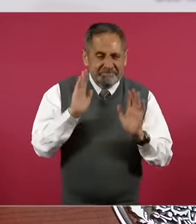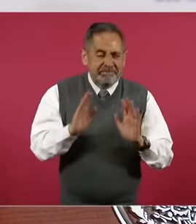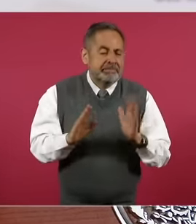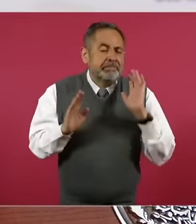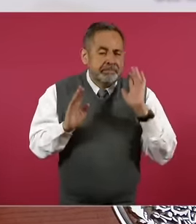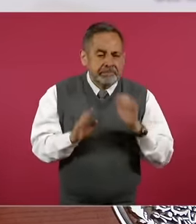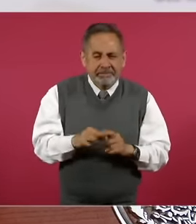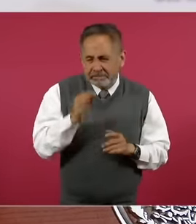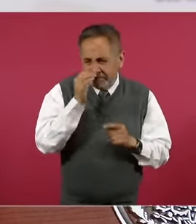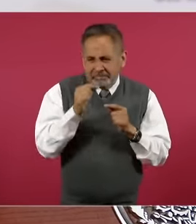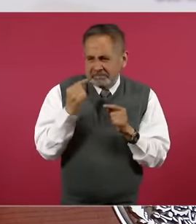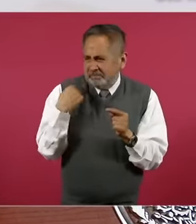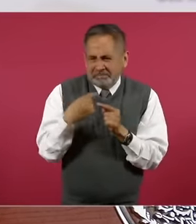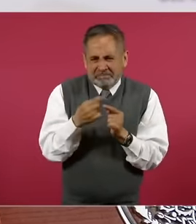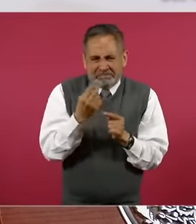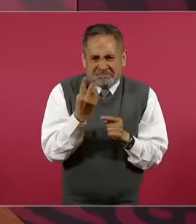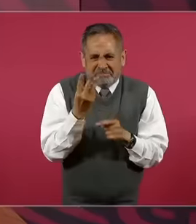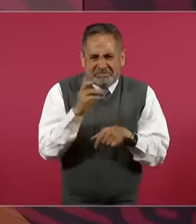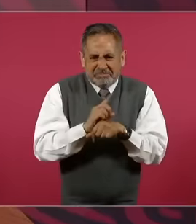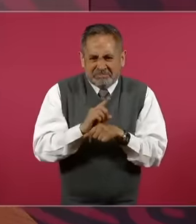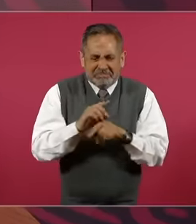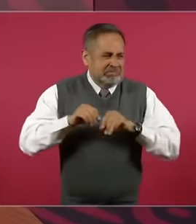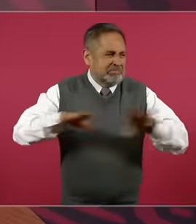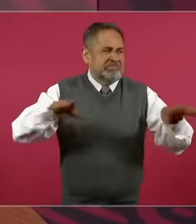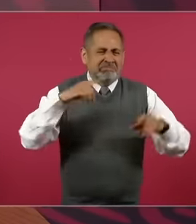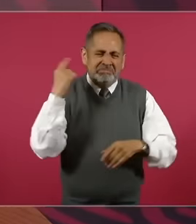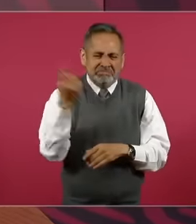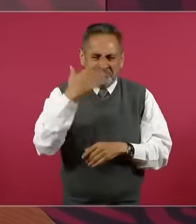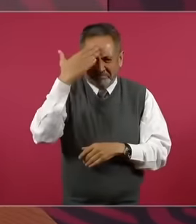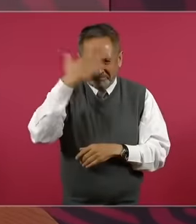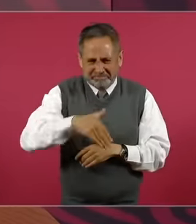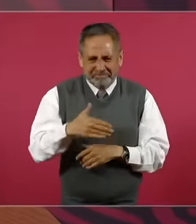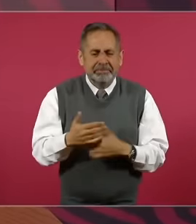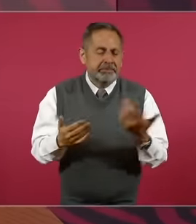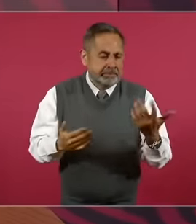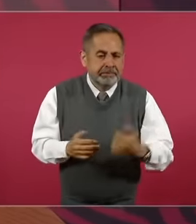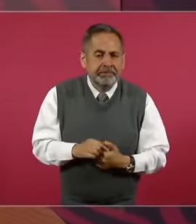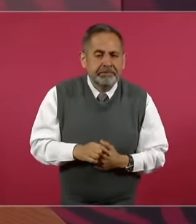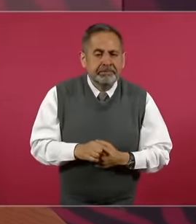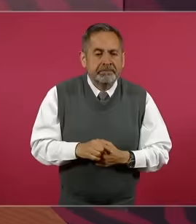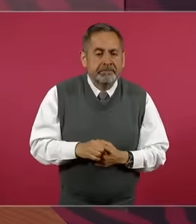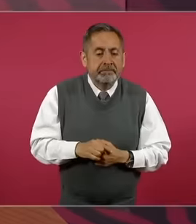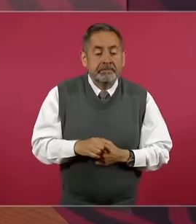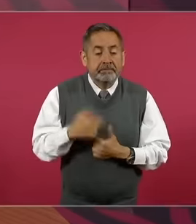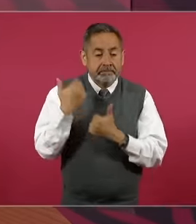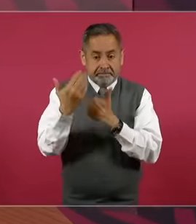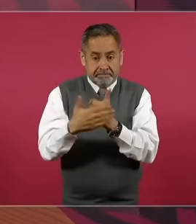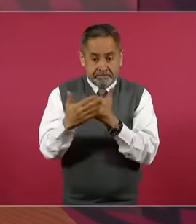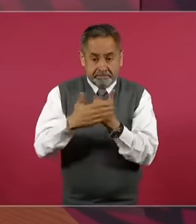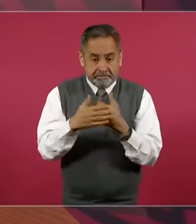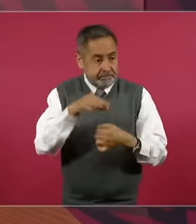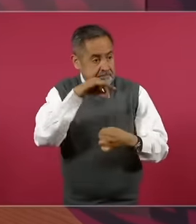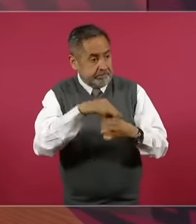y en pocos días. Entonces, cuando se vaya a llevar a cabo